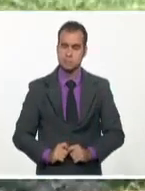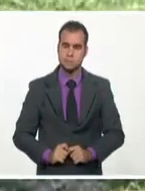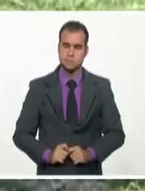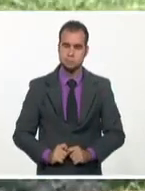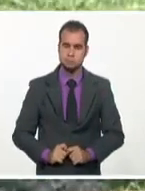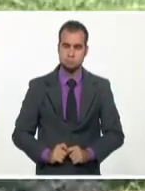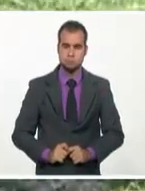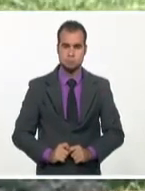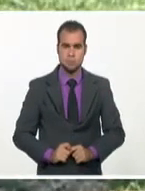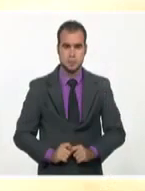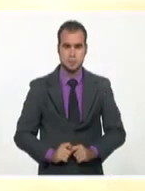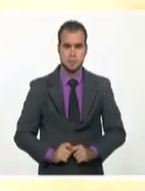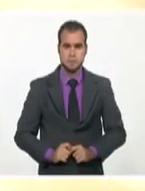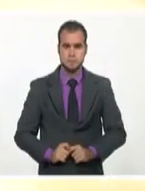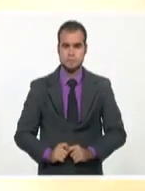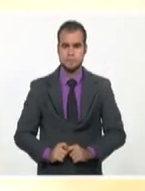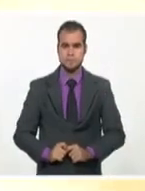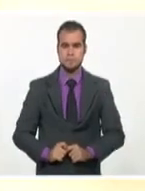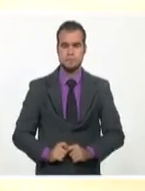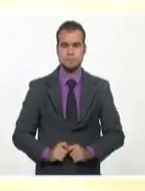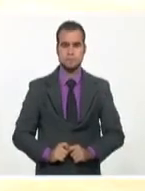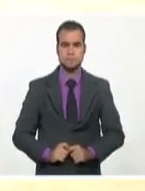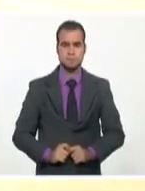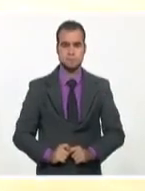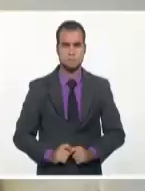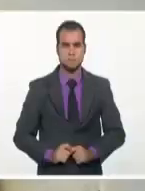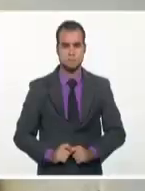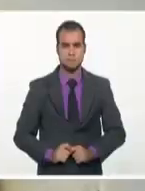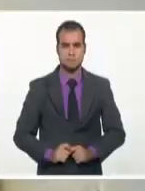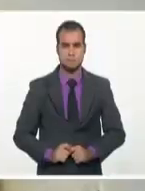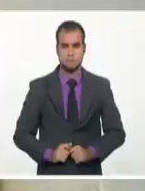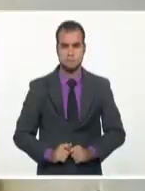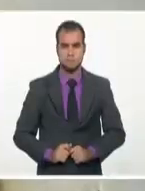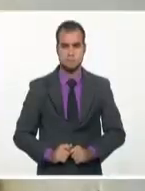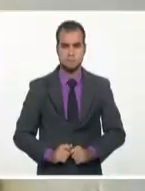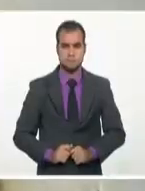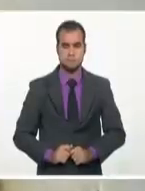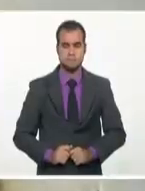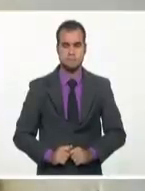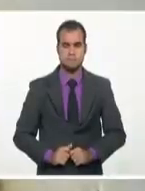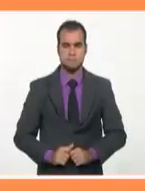Bernardo Espinosa, Sistema Informativo de la Televisión Cubana.